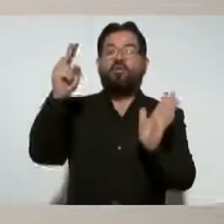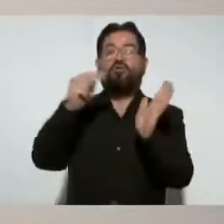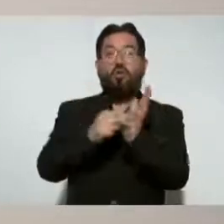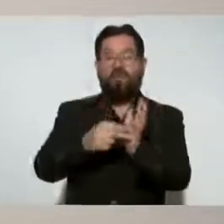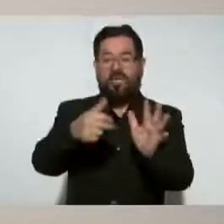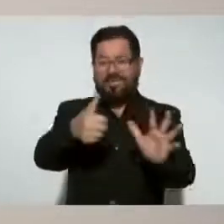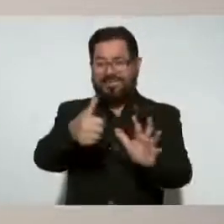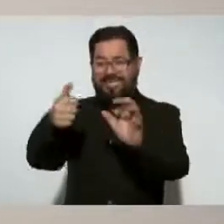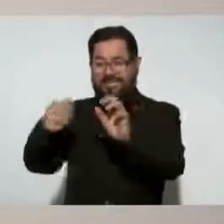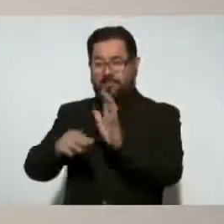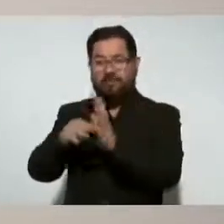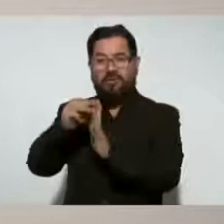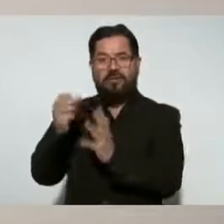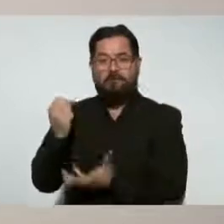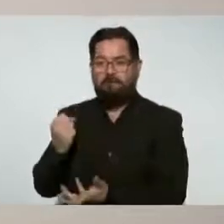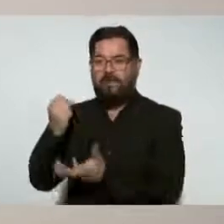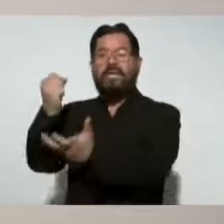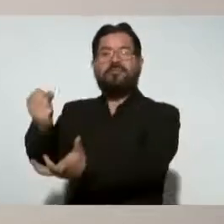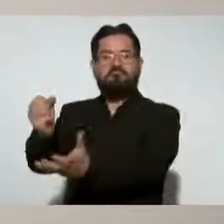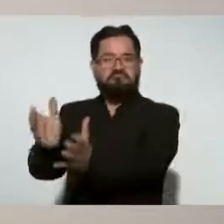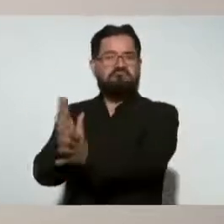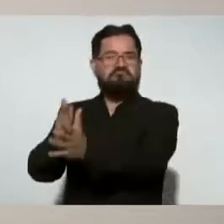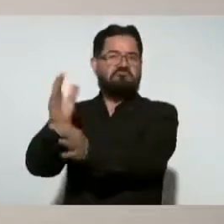millones de pesos.